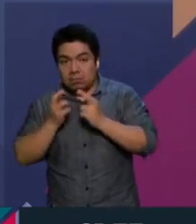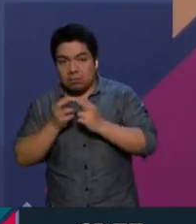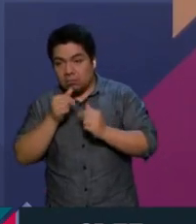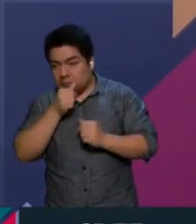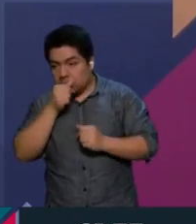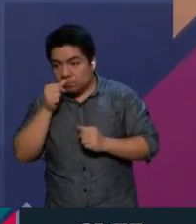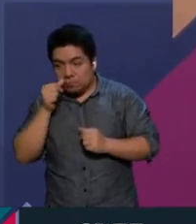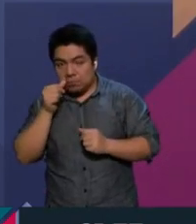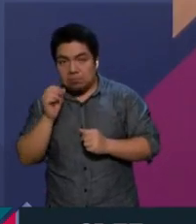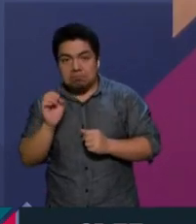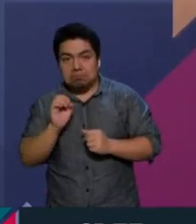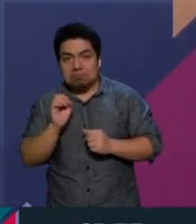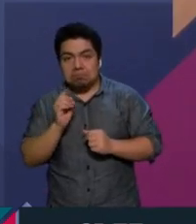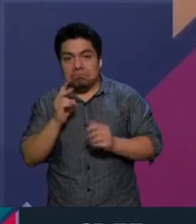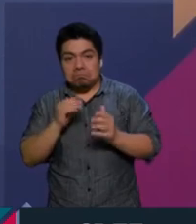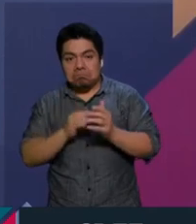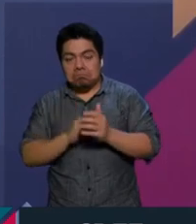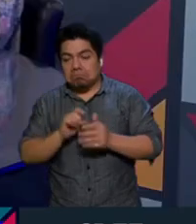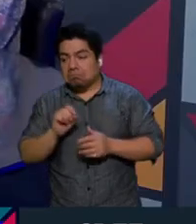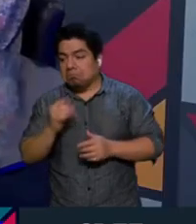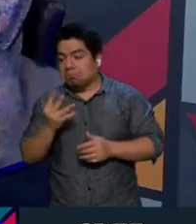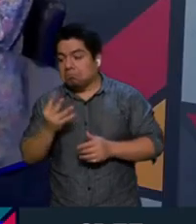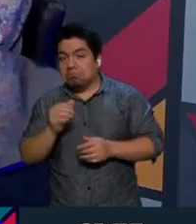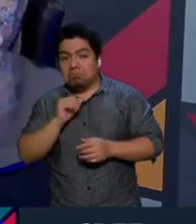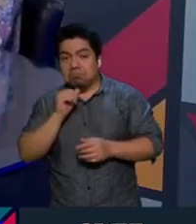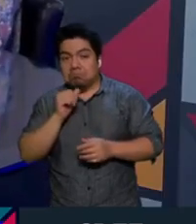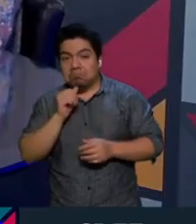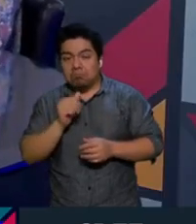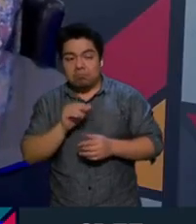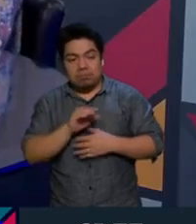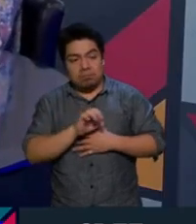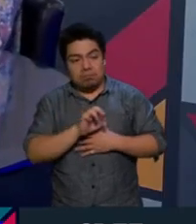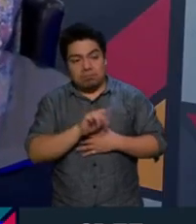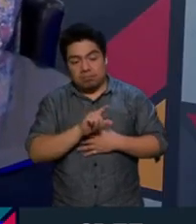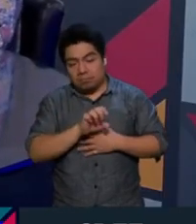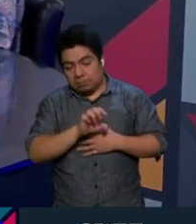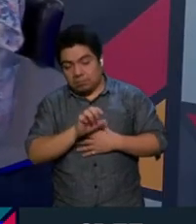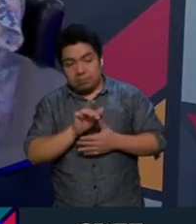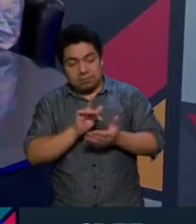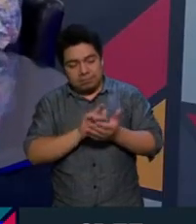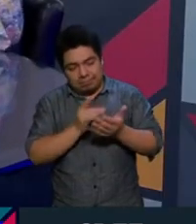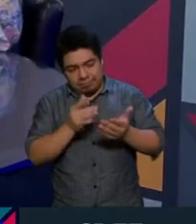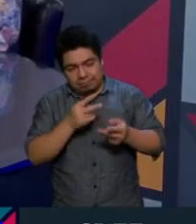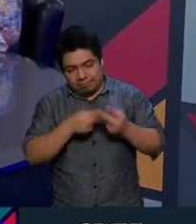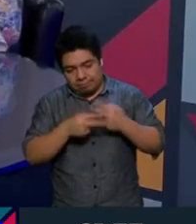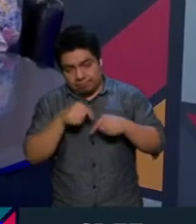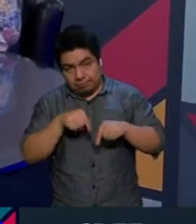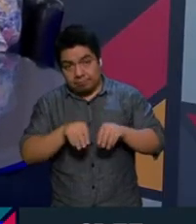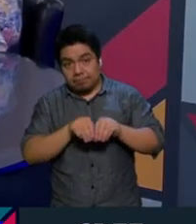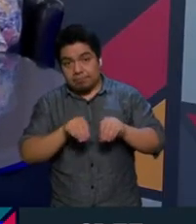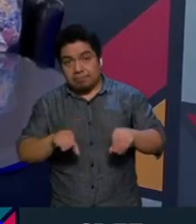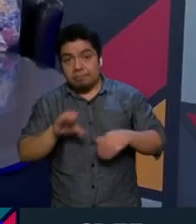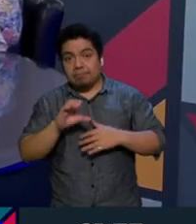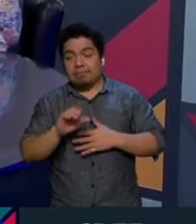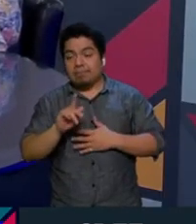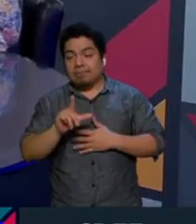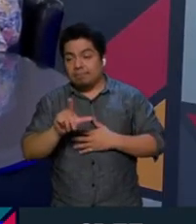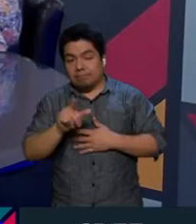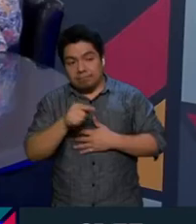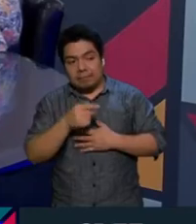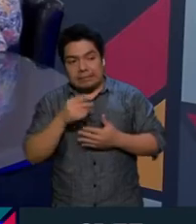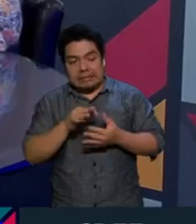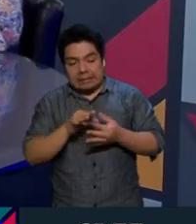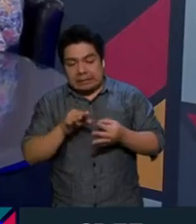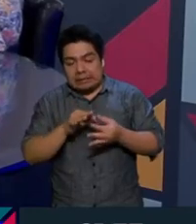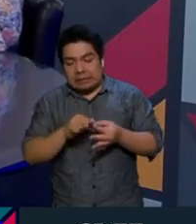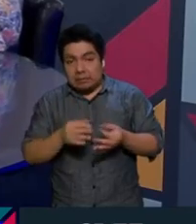Juárez, ¿no? Llevamos bien todo 2024 sin sesionar. Enrique, pues te agradecemos muchísimo que hayas venido acá a Informe Capital a compartirnos esta